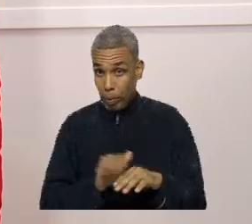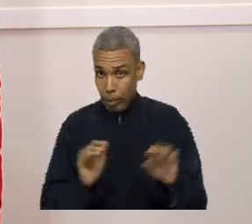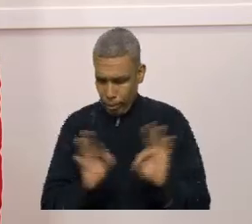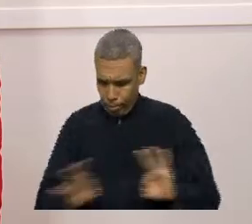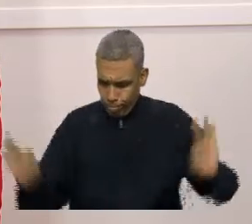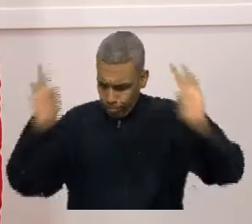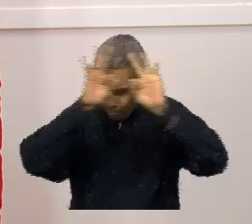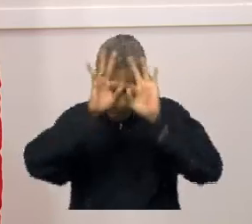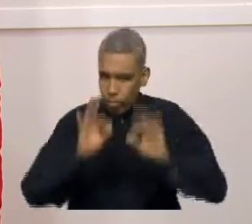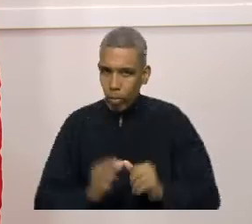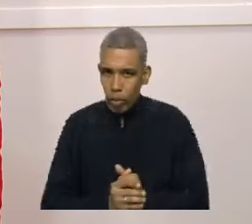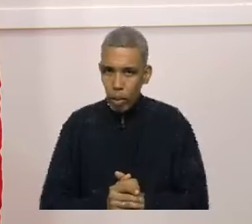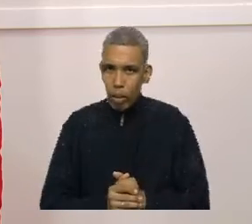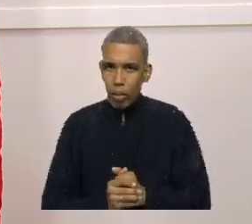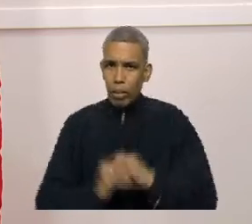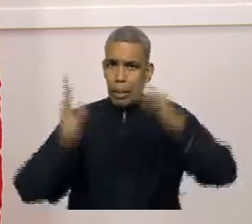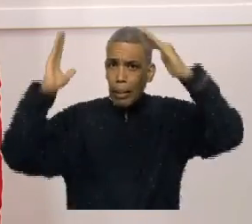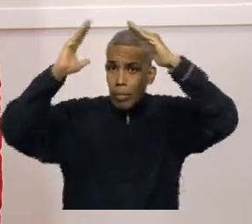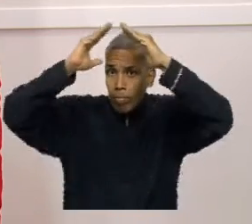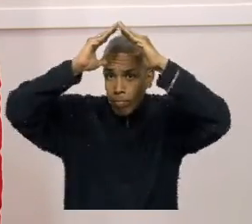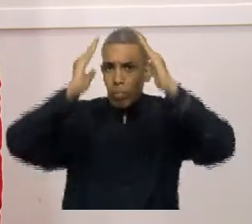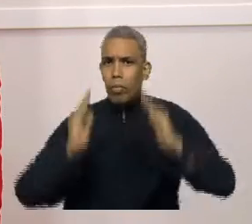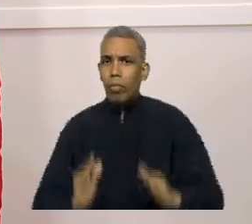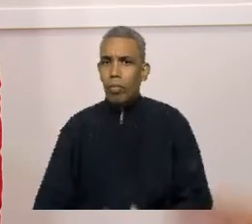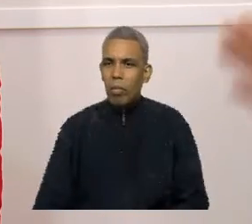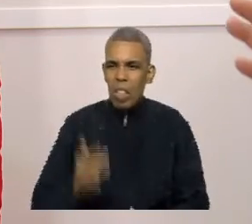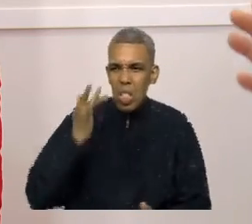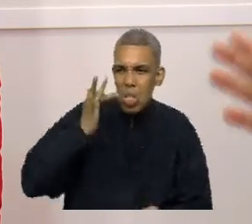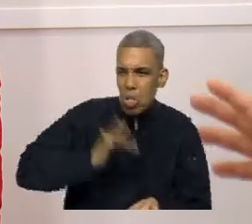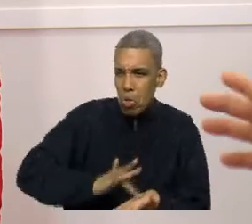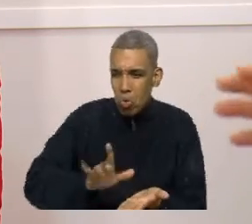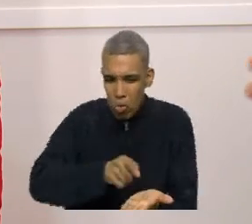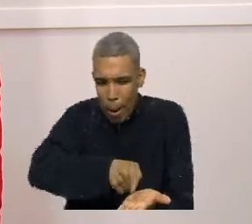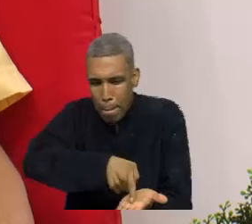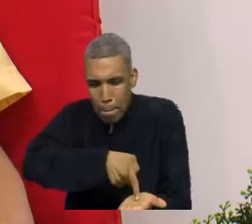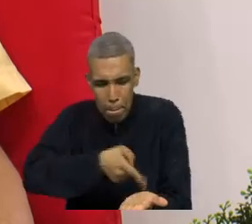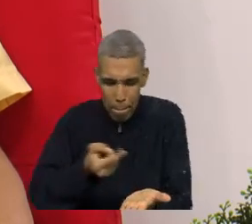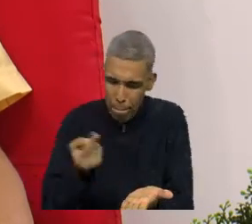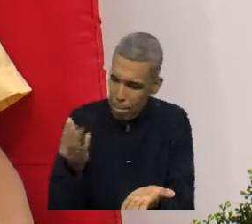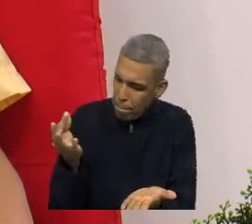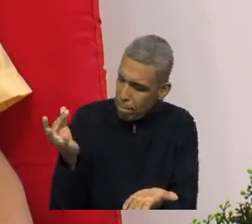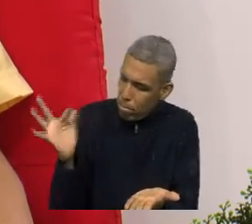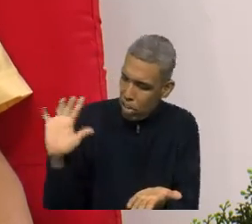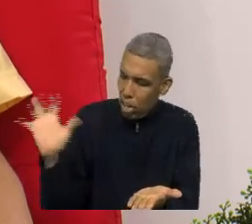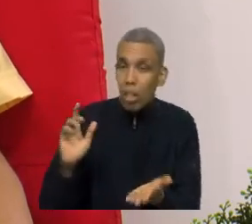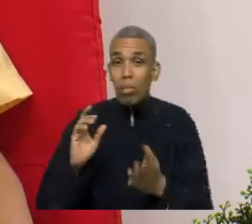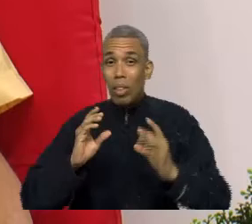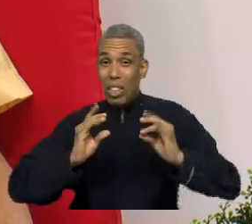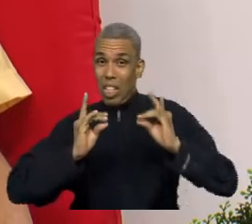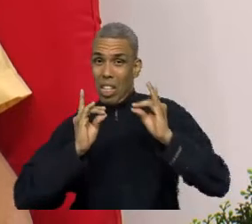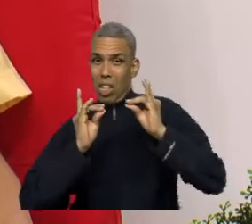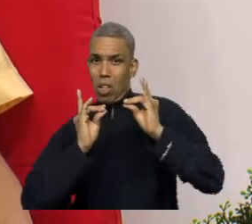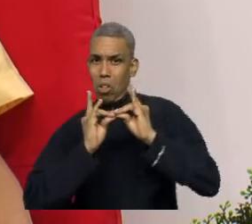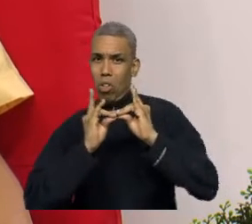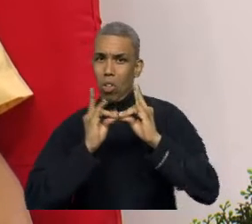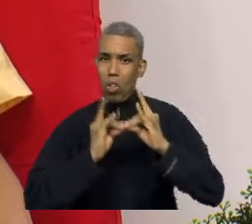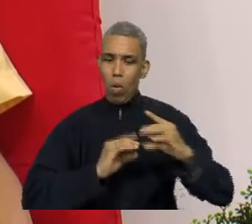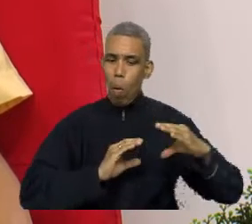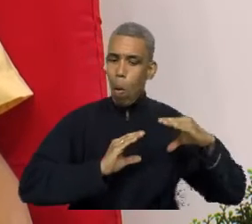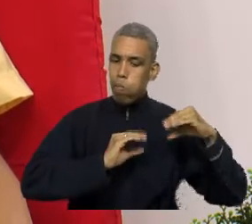los ambientes adecuados para nuestros hijos. Sí, mantener la casa aseada, los colchones, asolearlos,